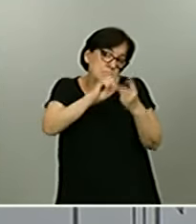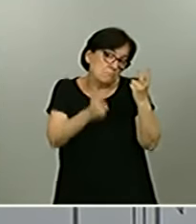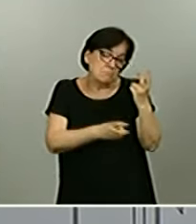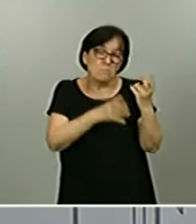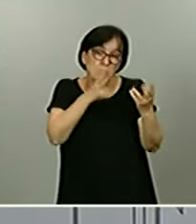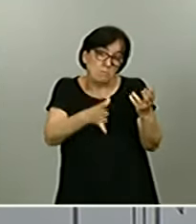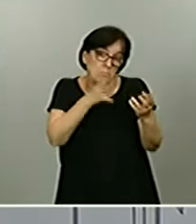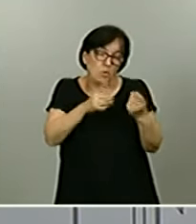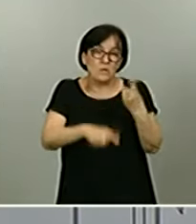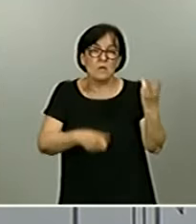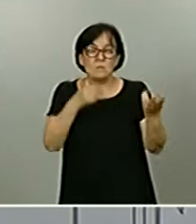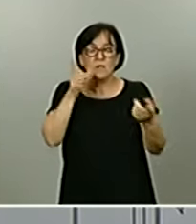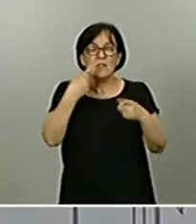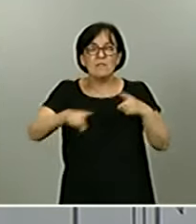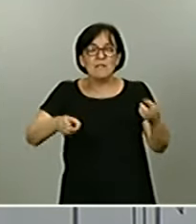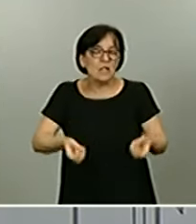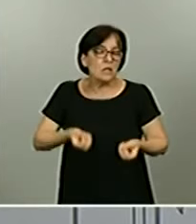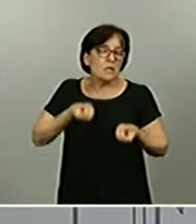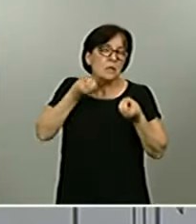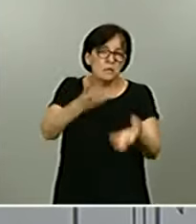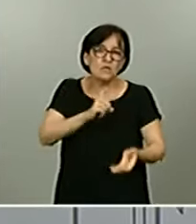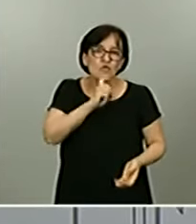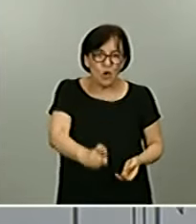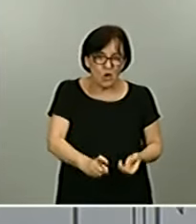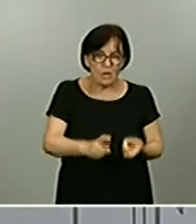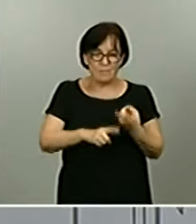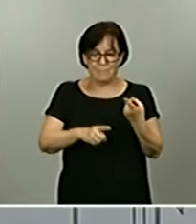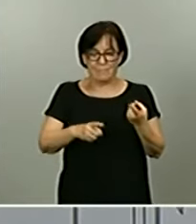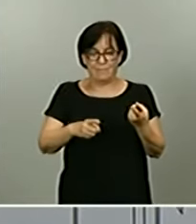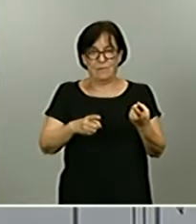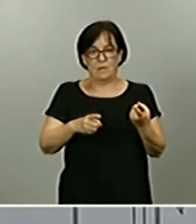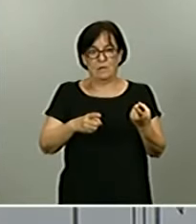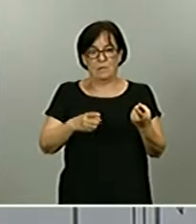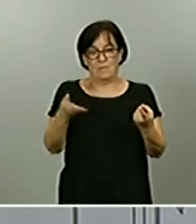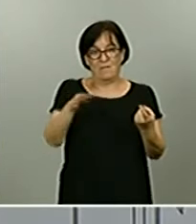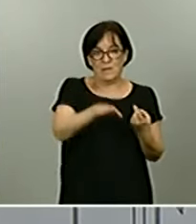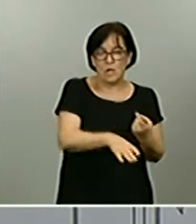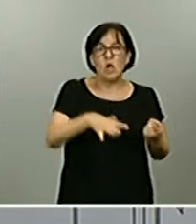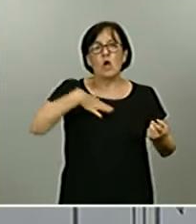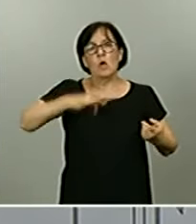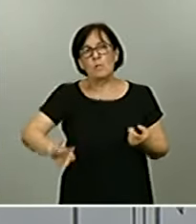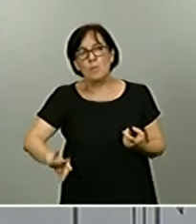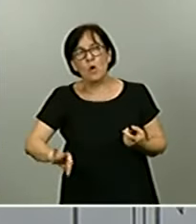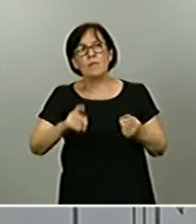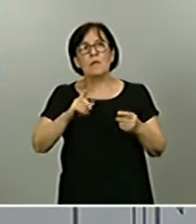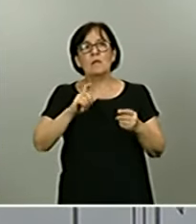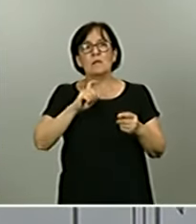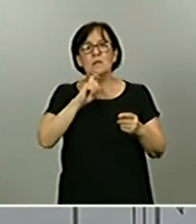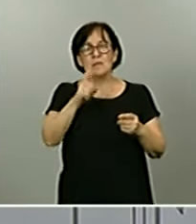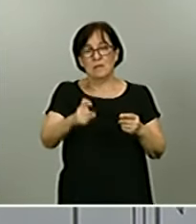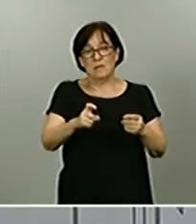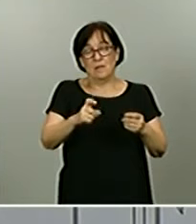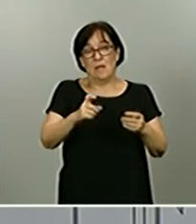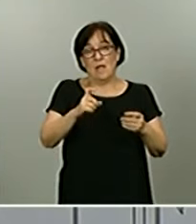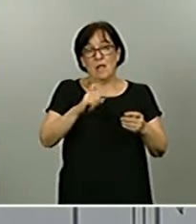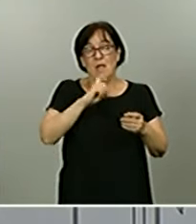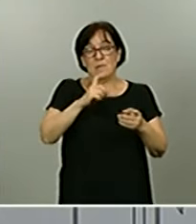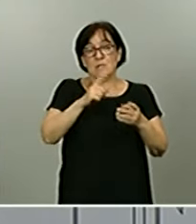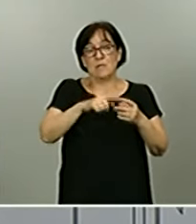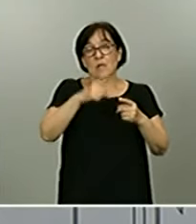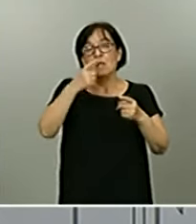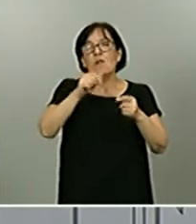en la que se notifican los fallecidos, al igual que la puede haber en la forma en la que se notifican los casos, o puede ser